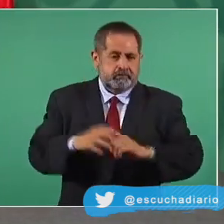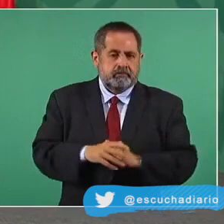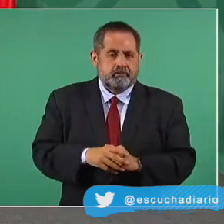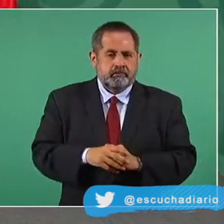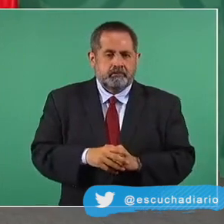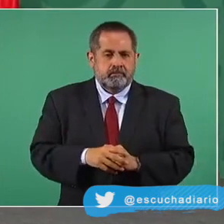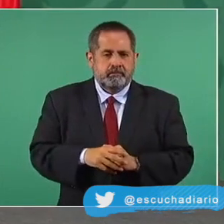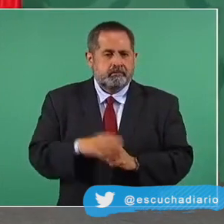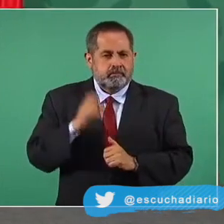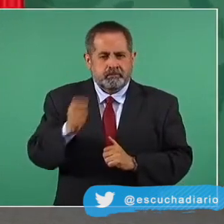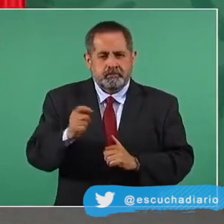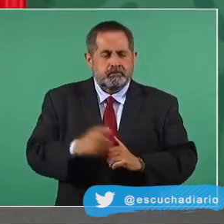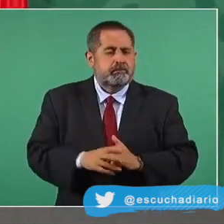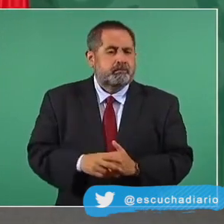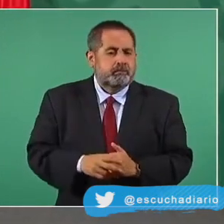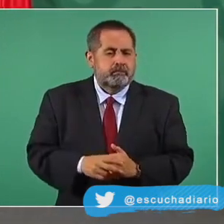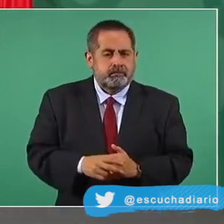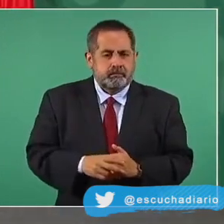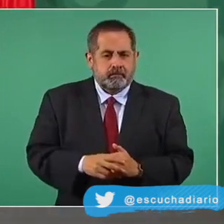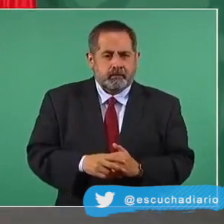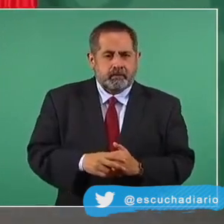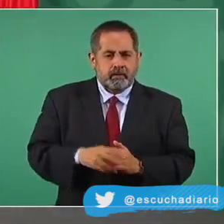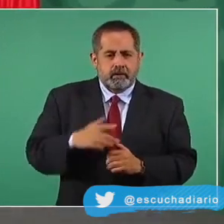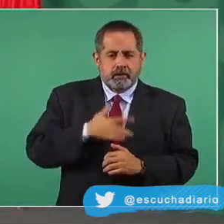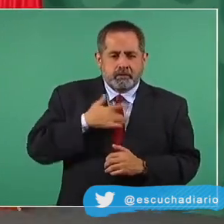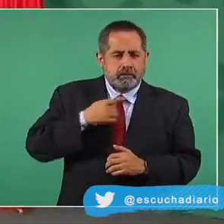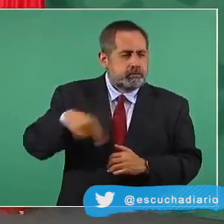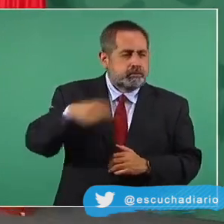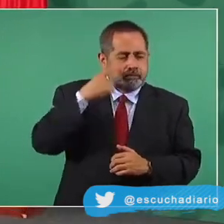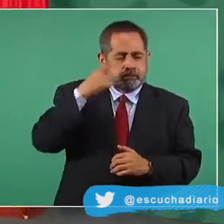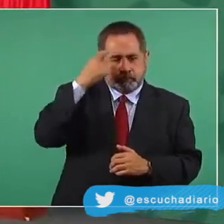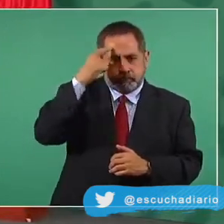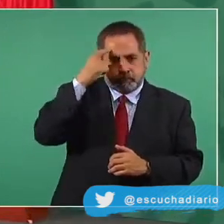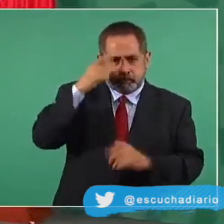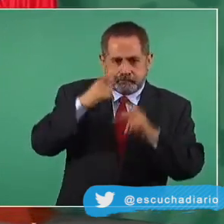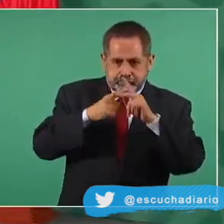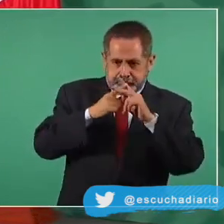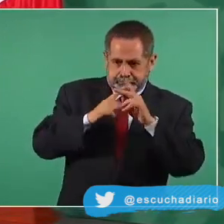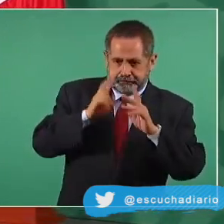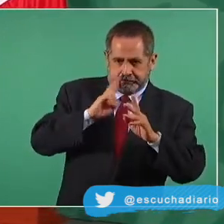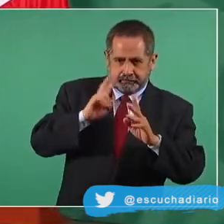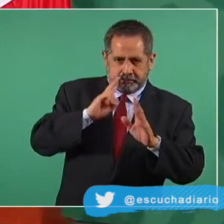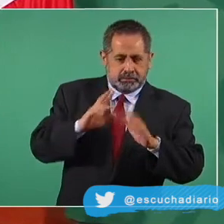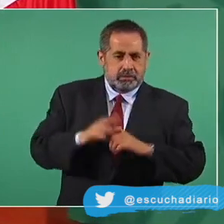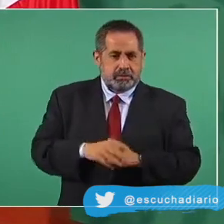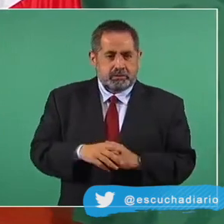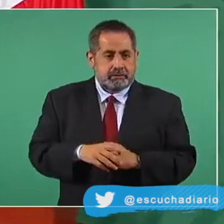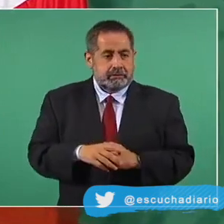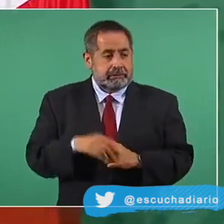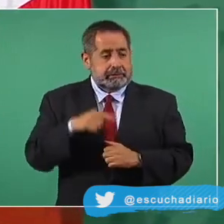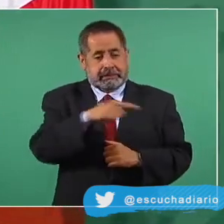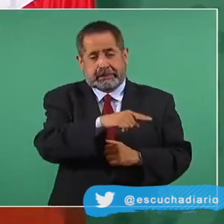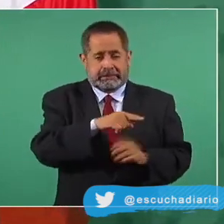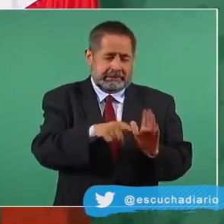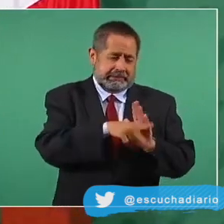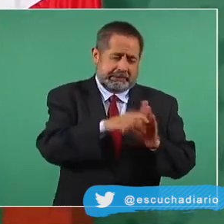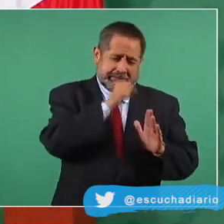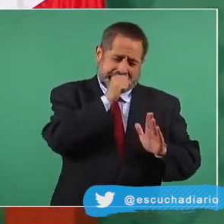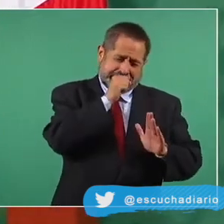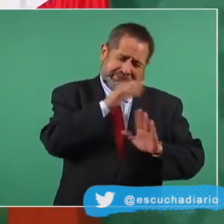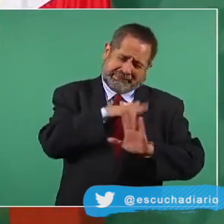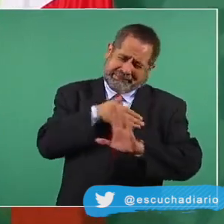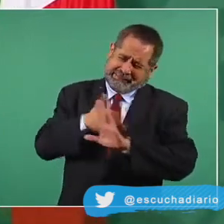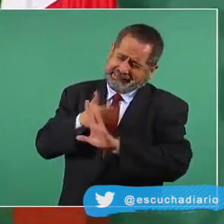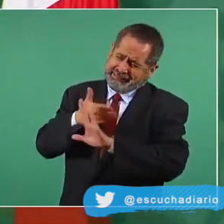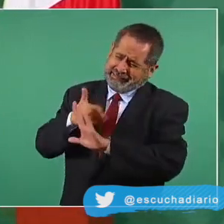Bueno, es cosa de medirlo, ¿no? Se podría hacer. Fue un bombardeo